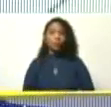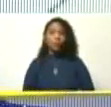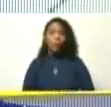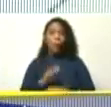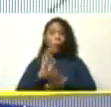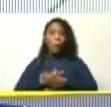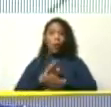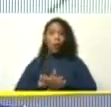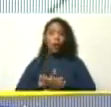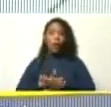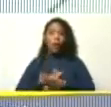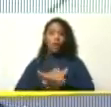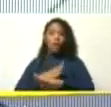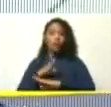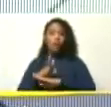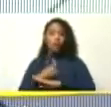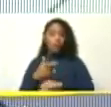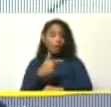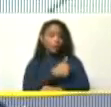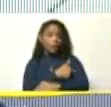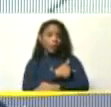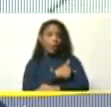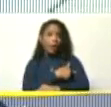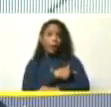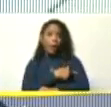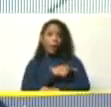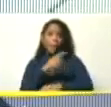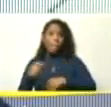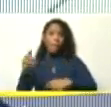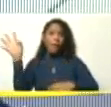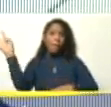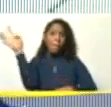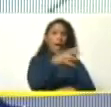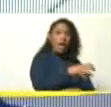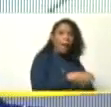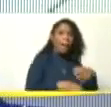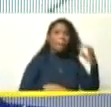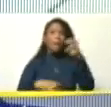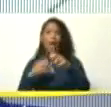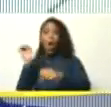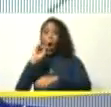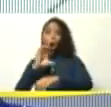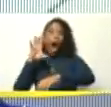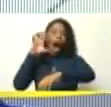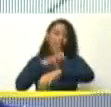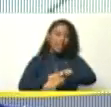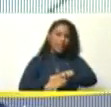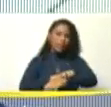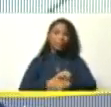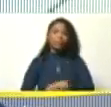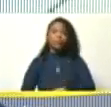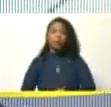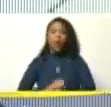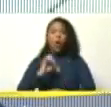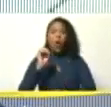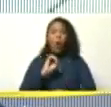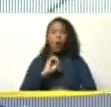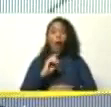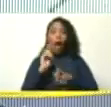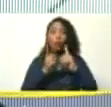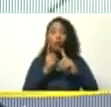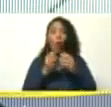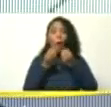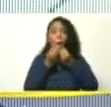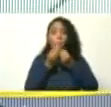los que atravesaron sin herirse zarpazos y mordeduras, por los que hechos polvo aún